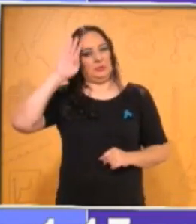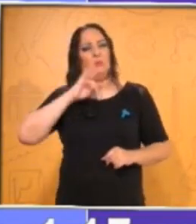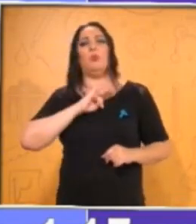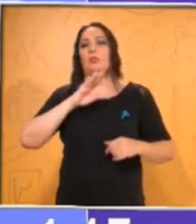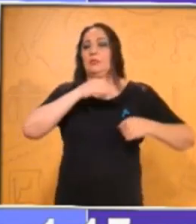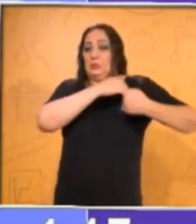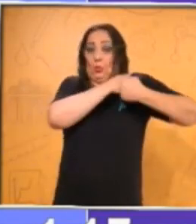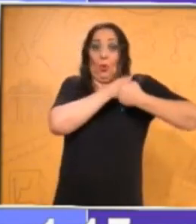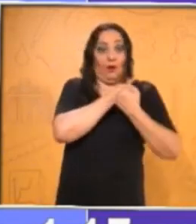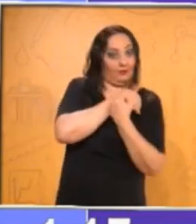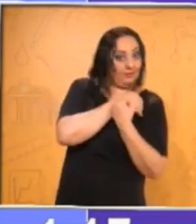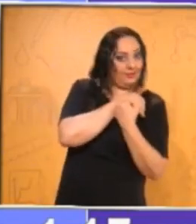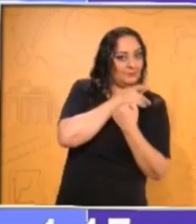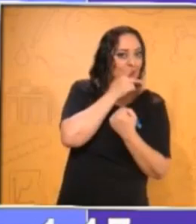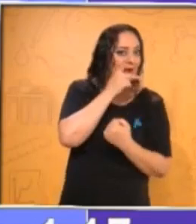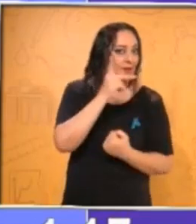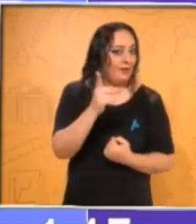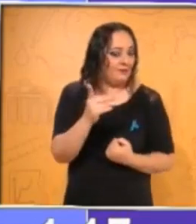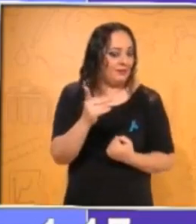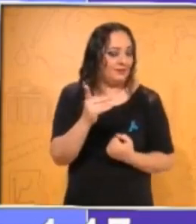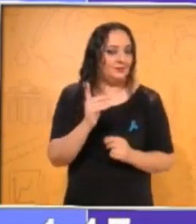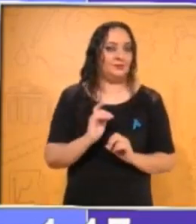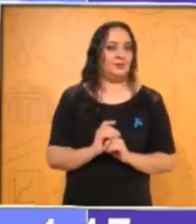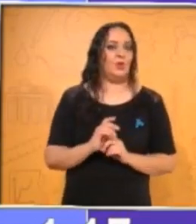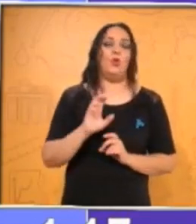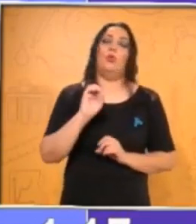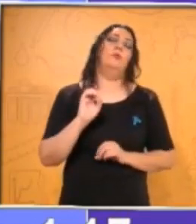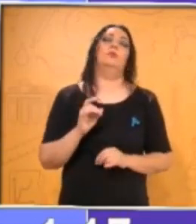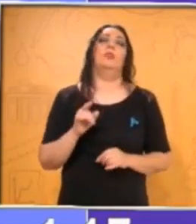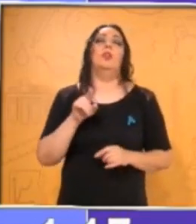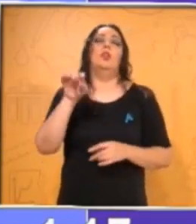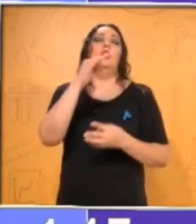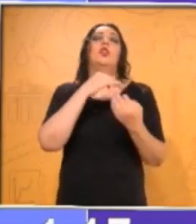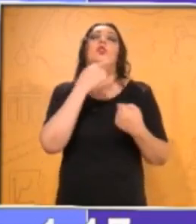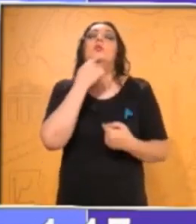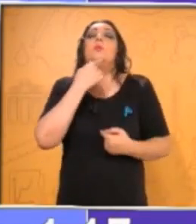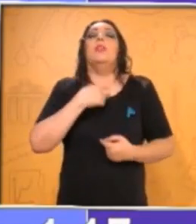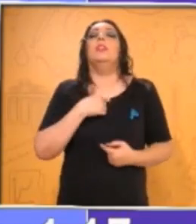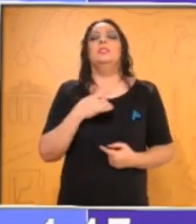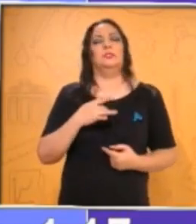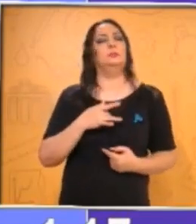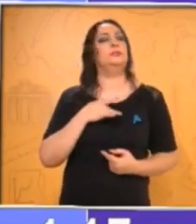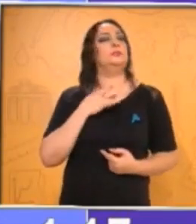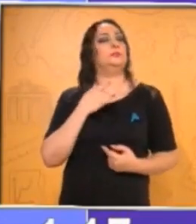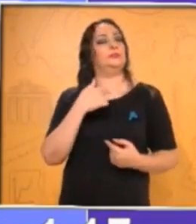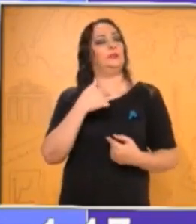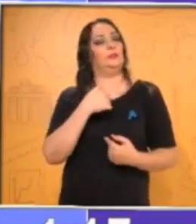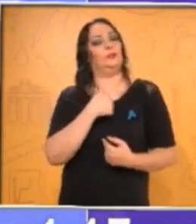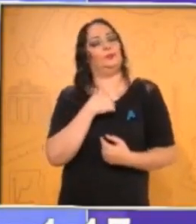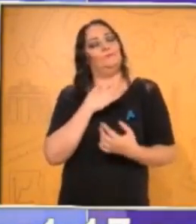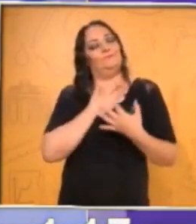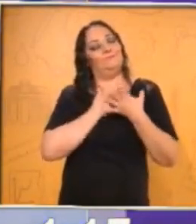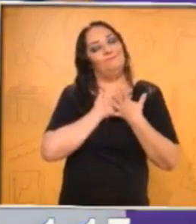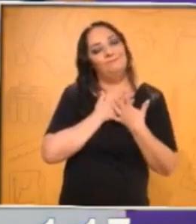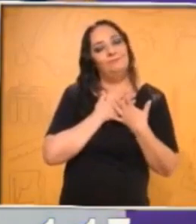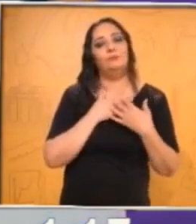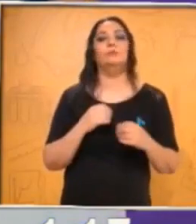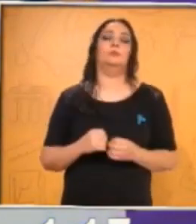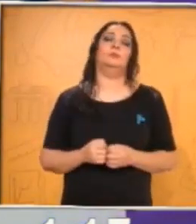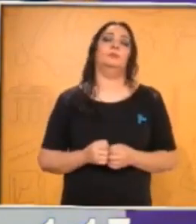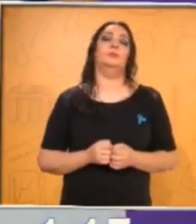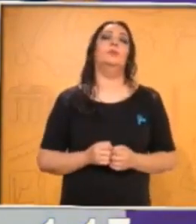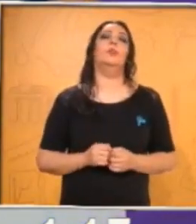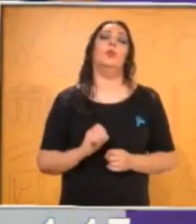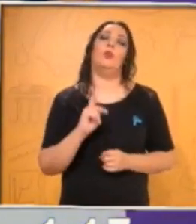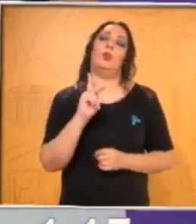las palabras. ¿Dónde se podrán guardar? Y si no es así, entonces quiere decir que es figurado.